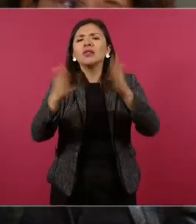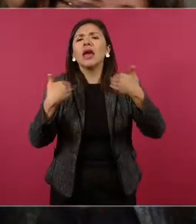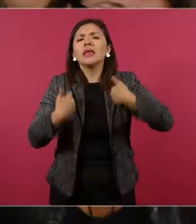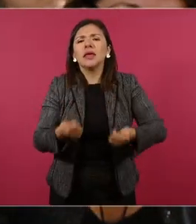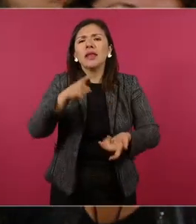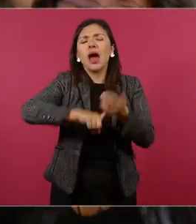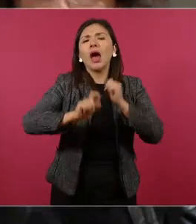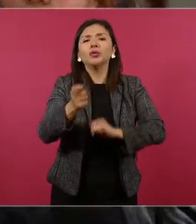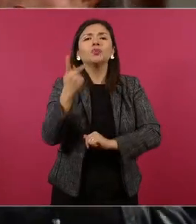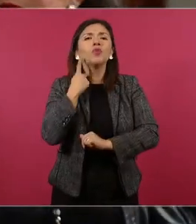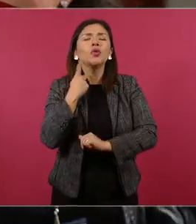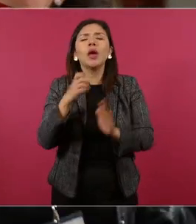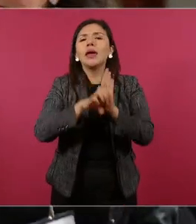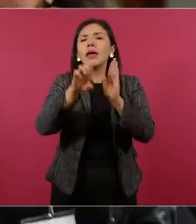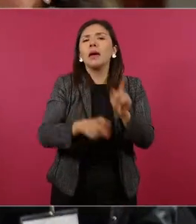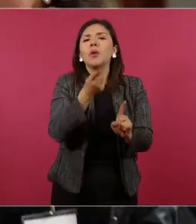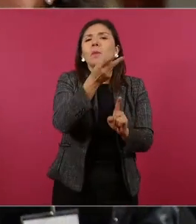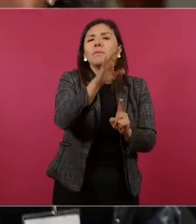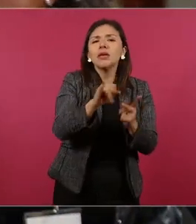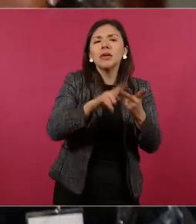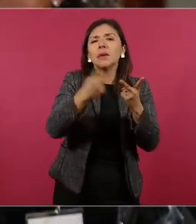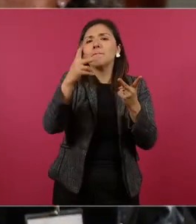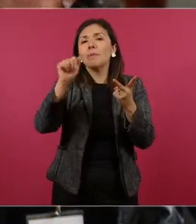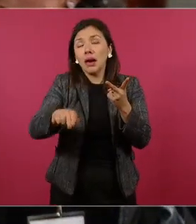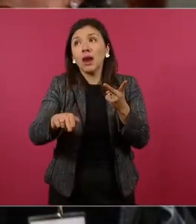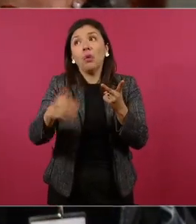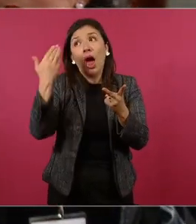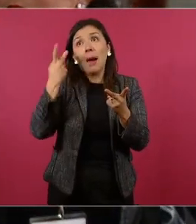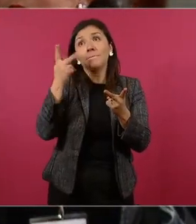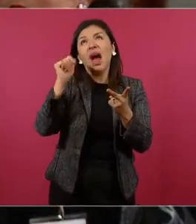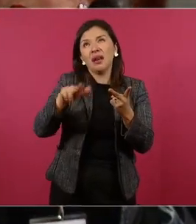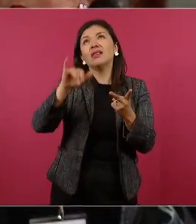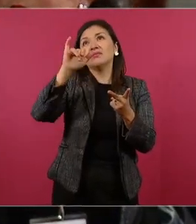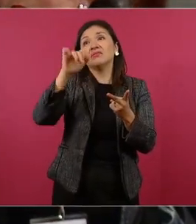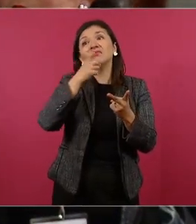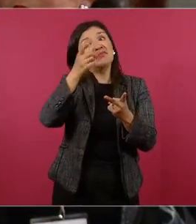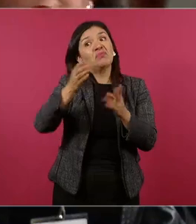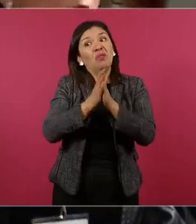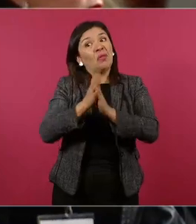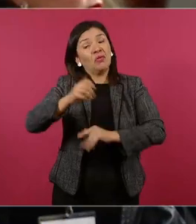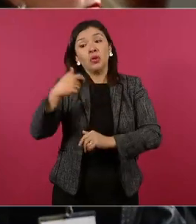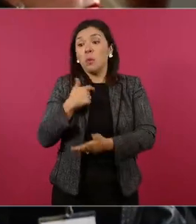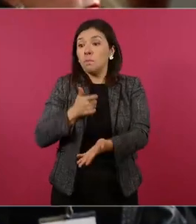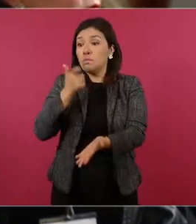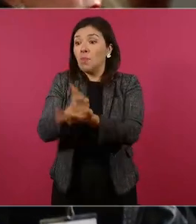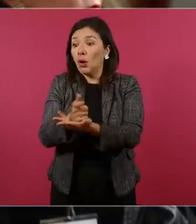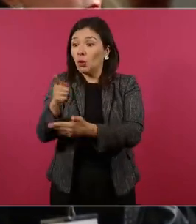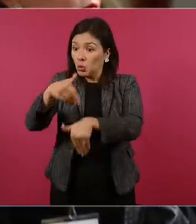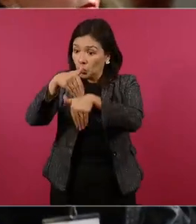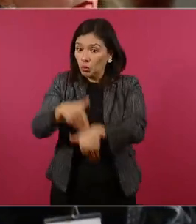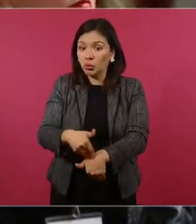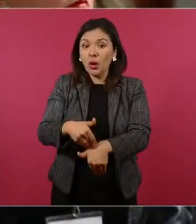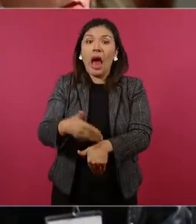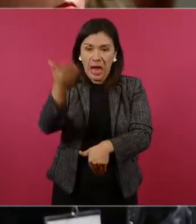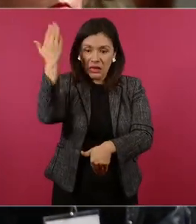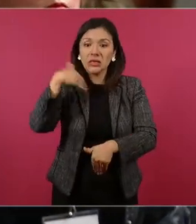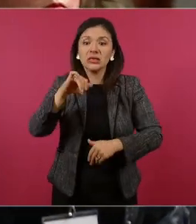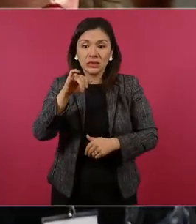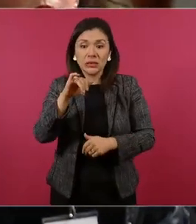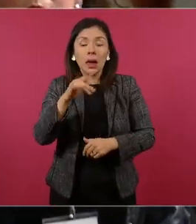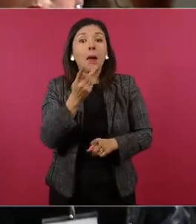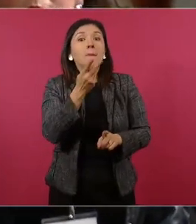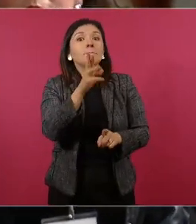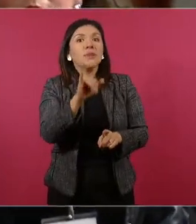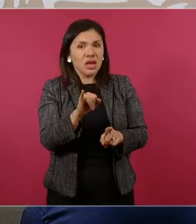política con el pri con el pan bueno el pan sí te exigía el pan sí exigía te doy tanto y haces esto Ah sí pero y el